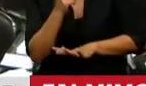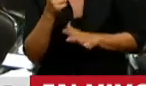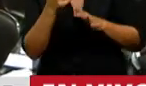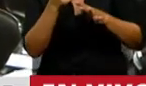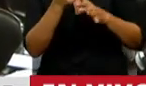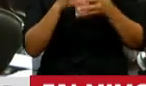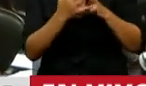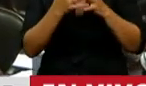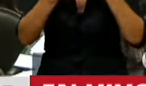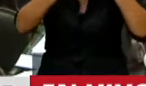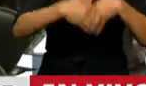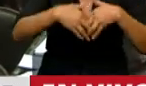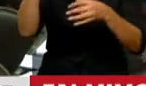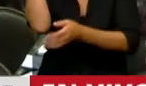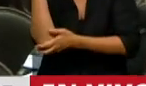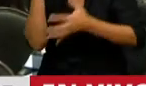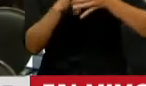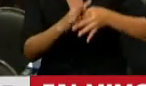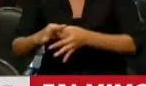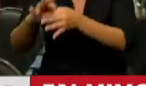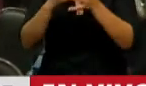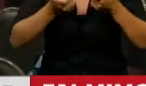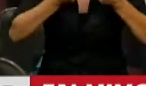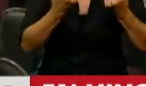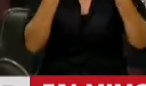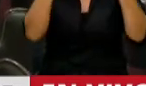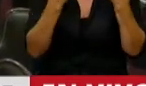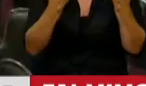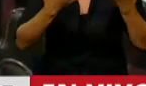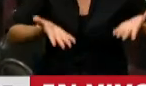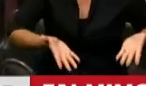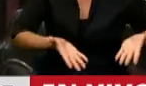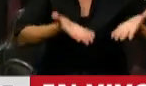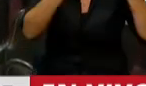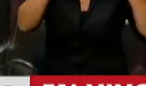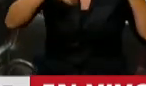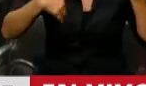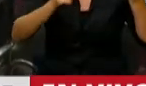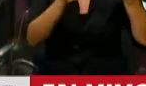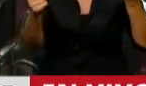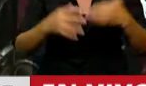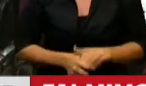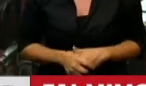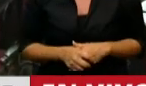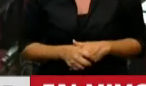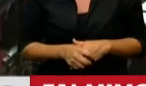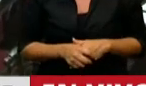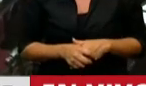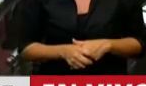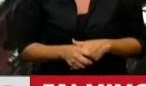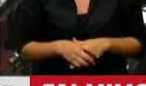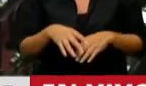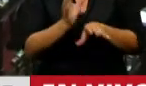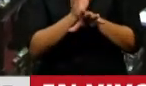entramado macroeconómico sólido que nos permita crecer en la Argentina. Y en todo caso, hacer